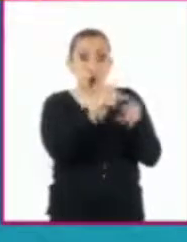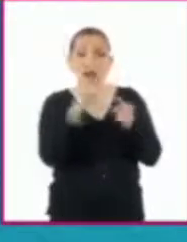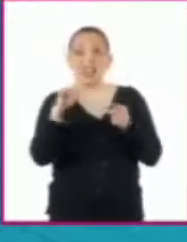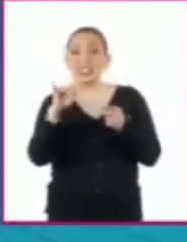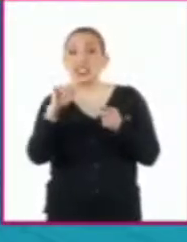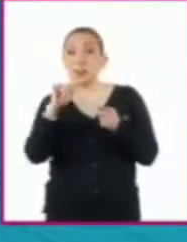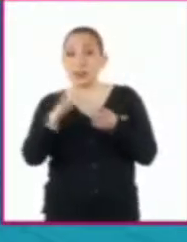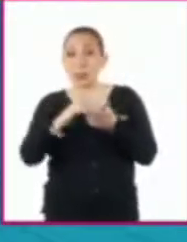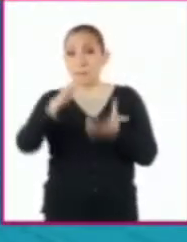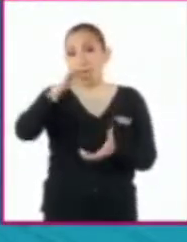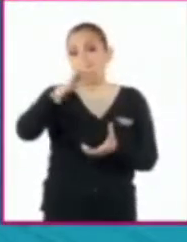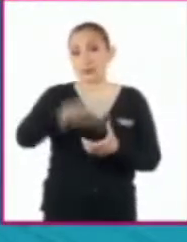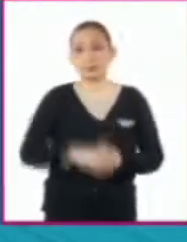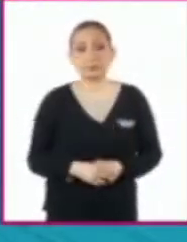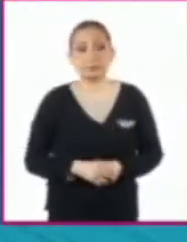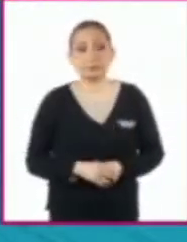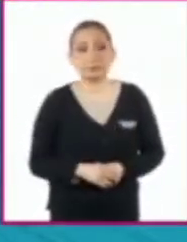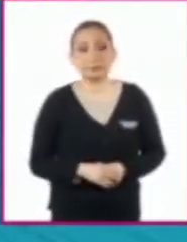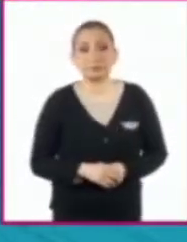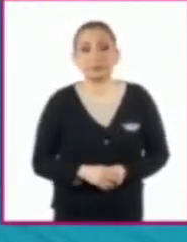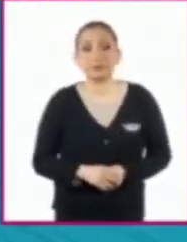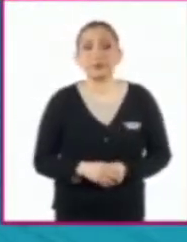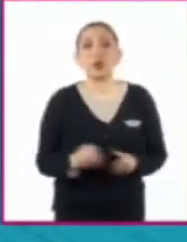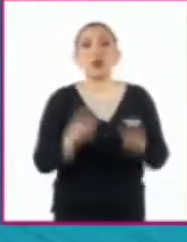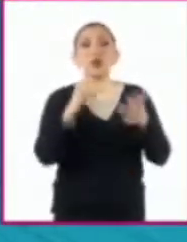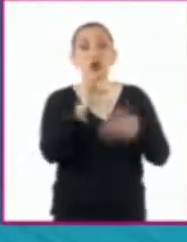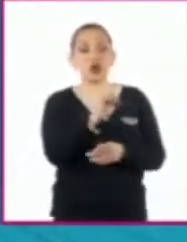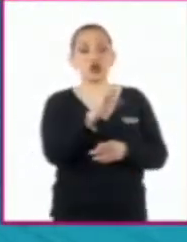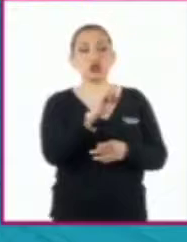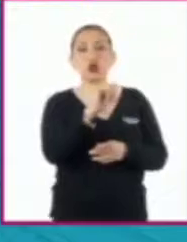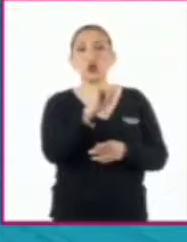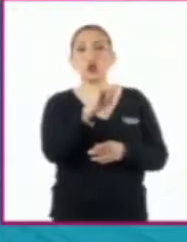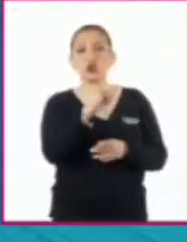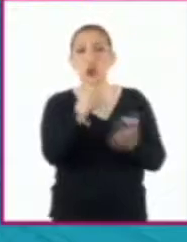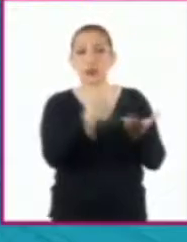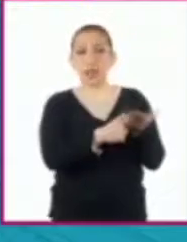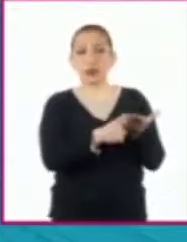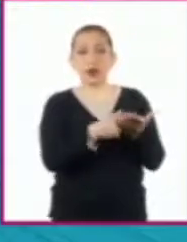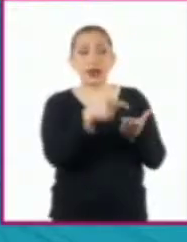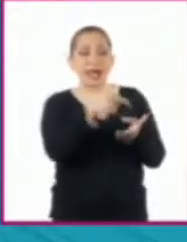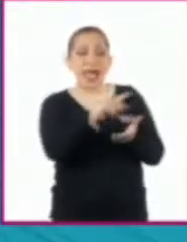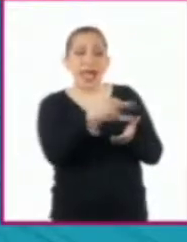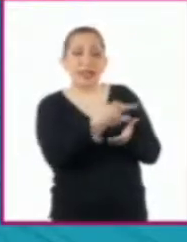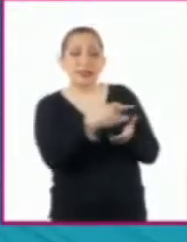el disolvente en una disolución. La cantidad de soluto en una disolución